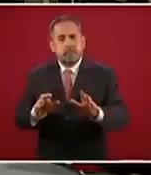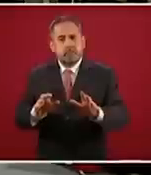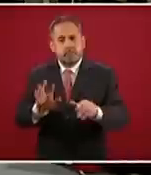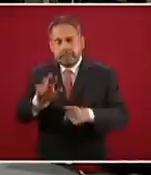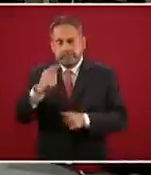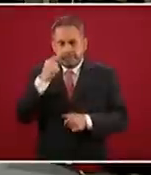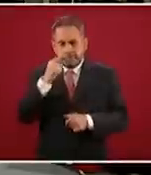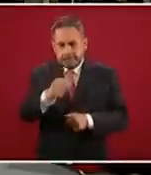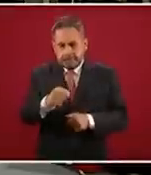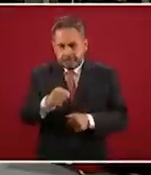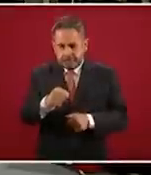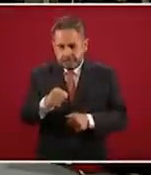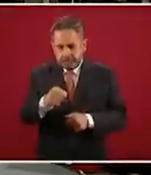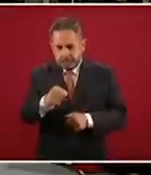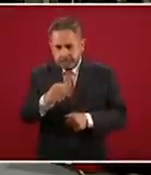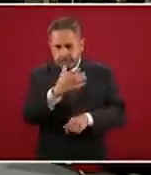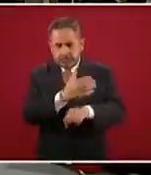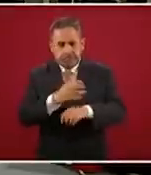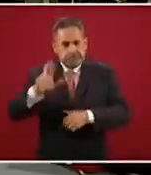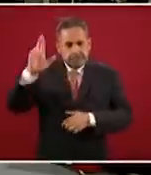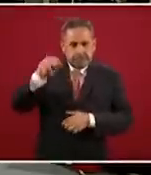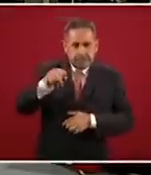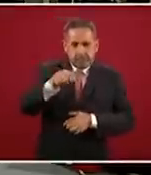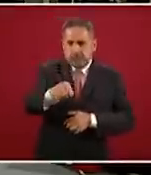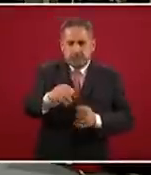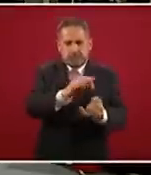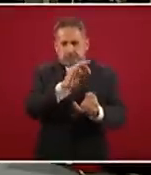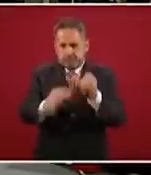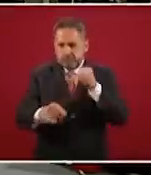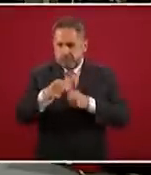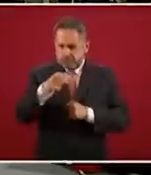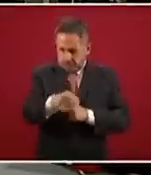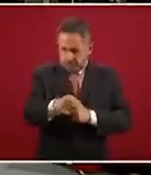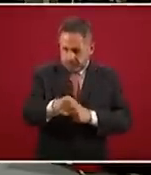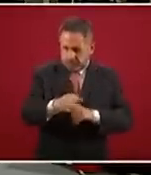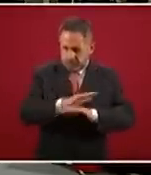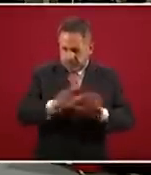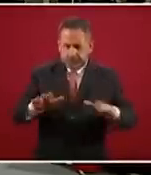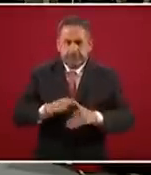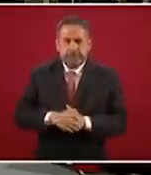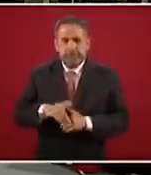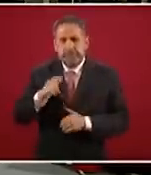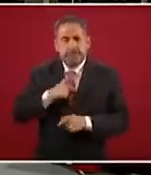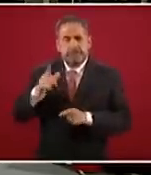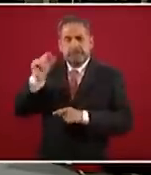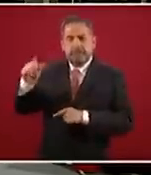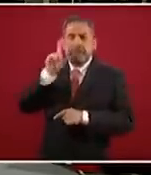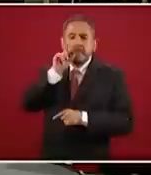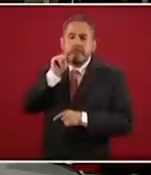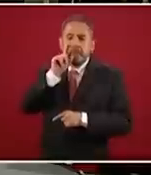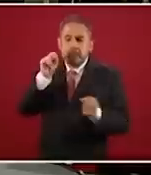mira, el compañero está levantando la mano, con él terminamos y ya nos vamos mañana